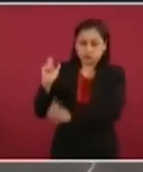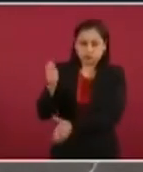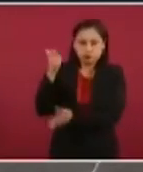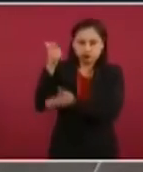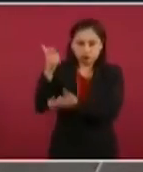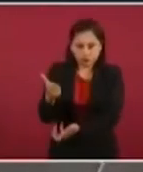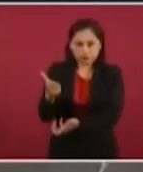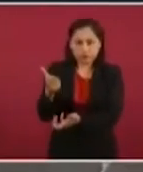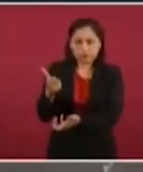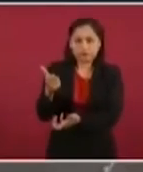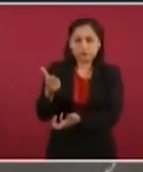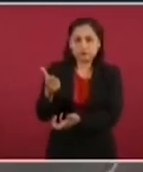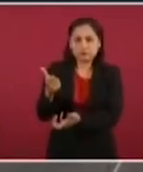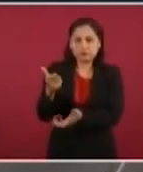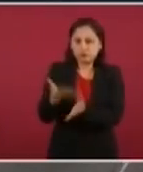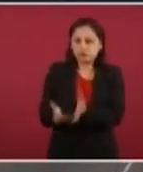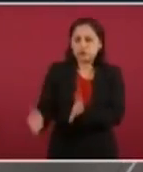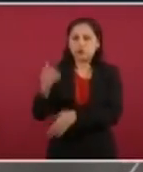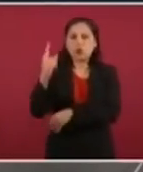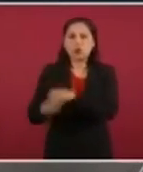económicos por un año.